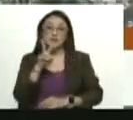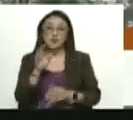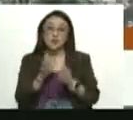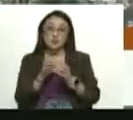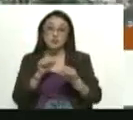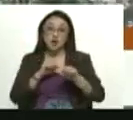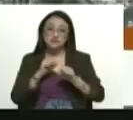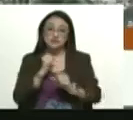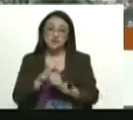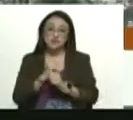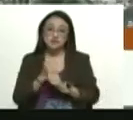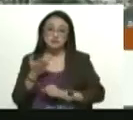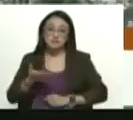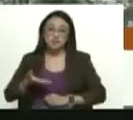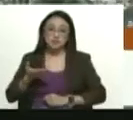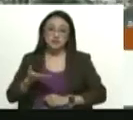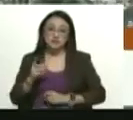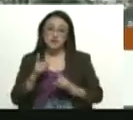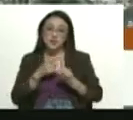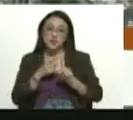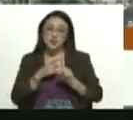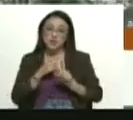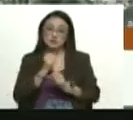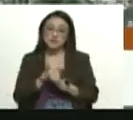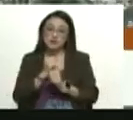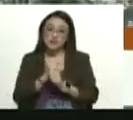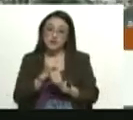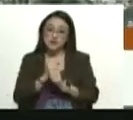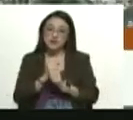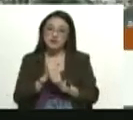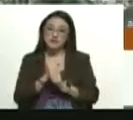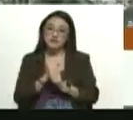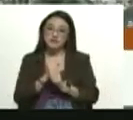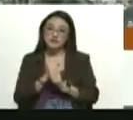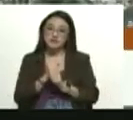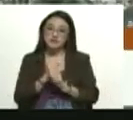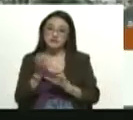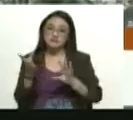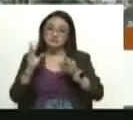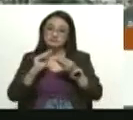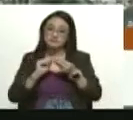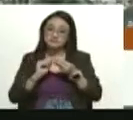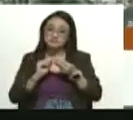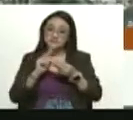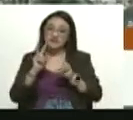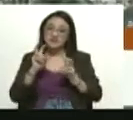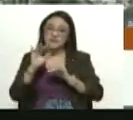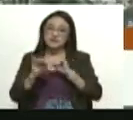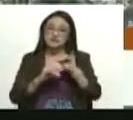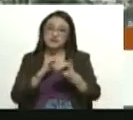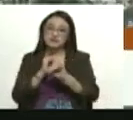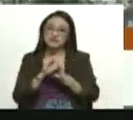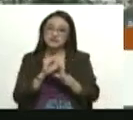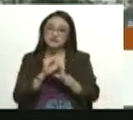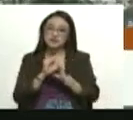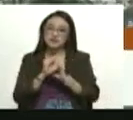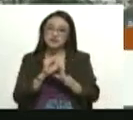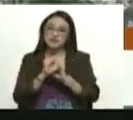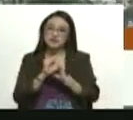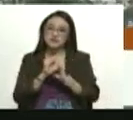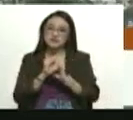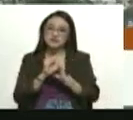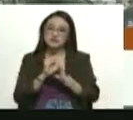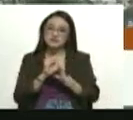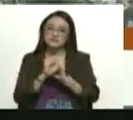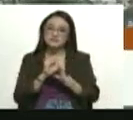acción importantes. Uno es trabajar por la definición de un concepto internacional de